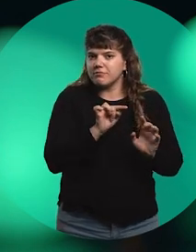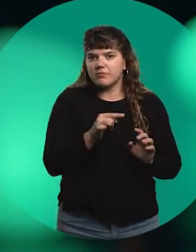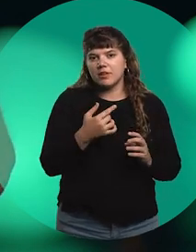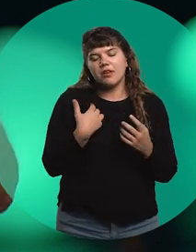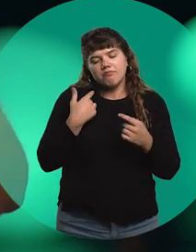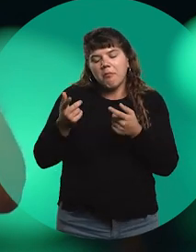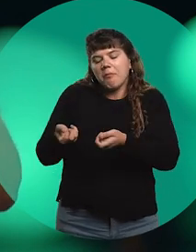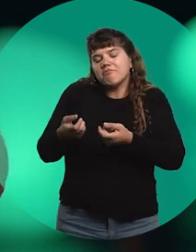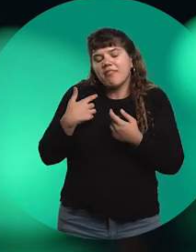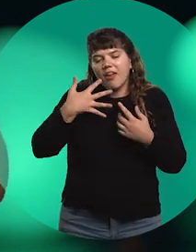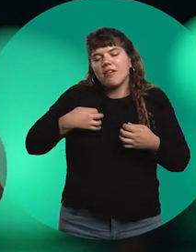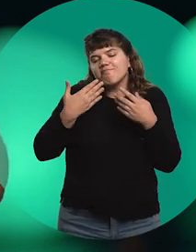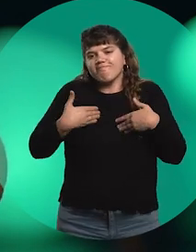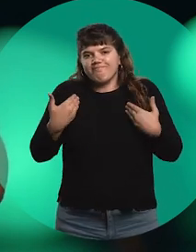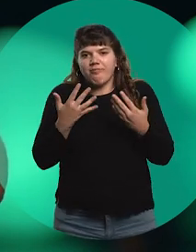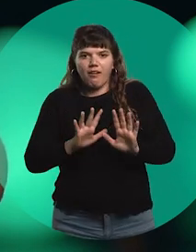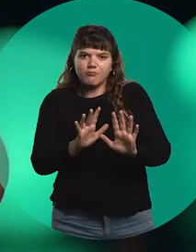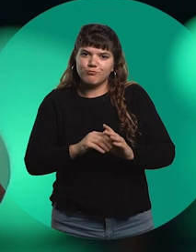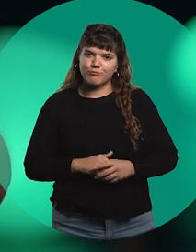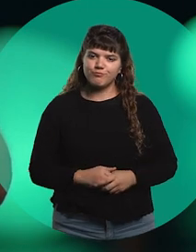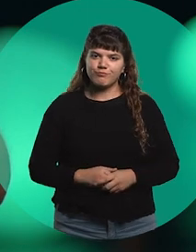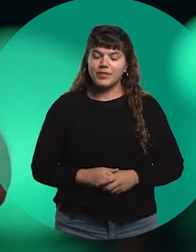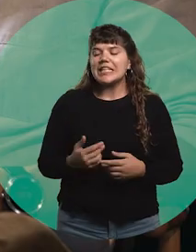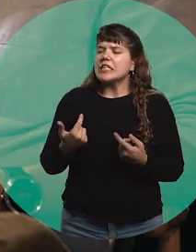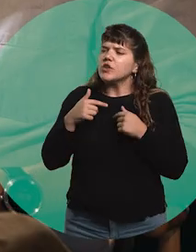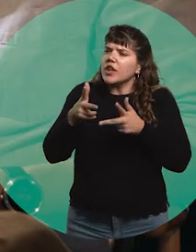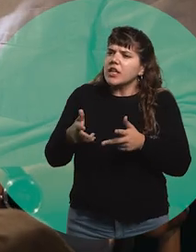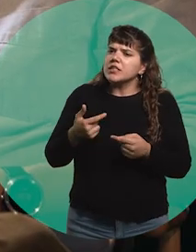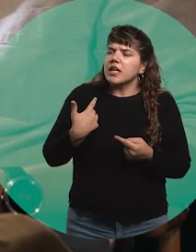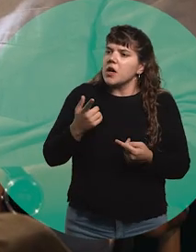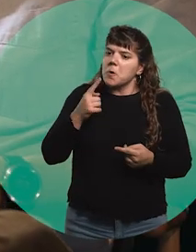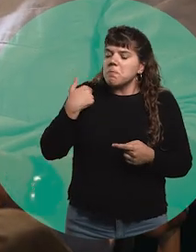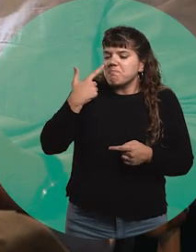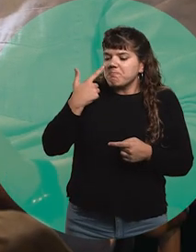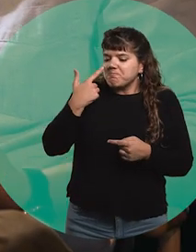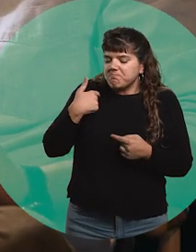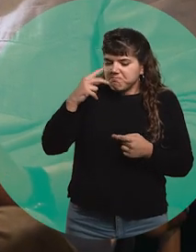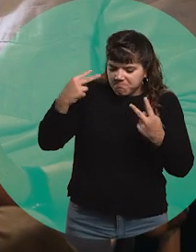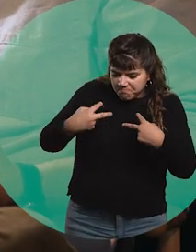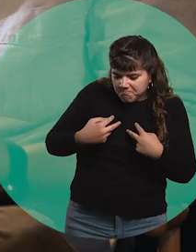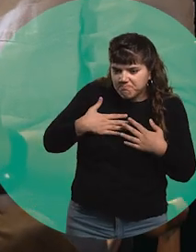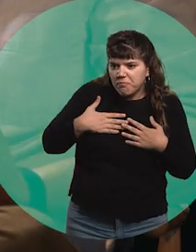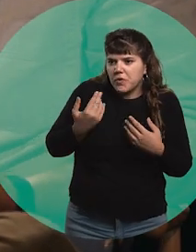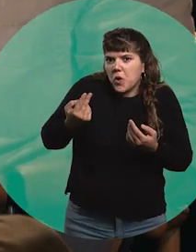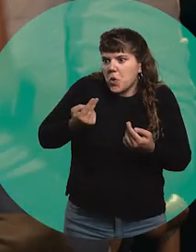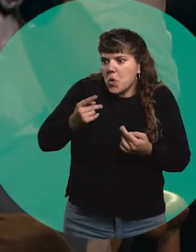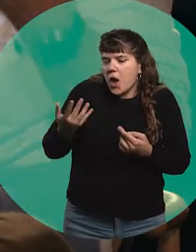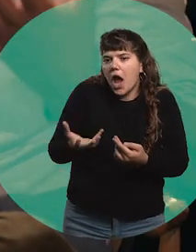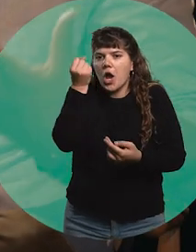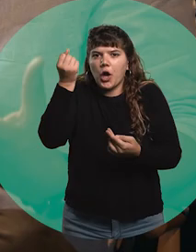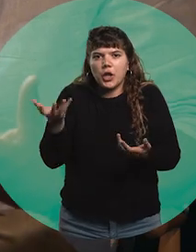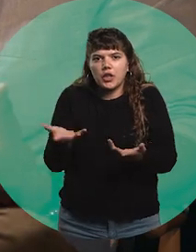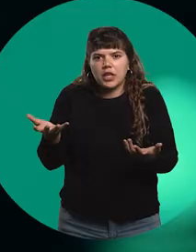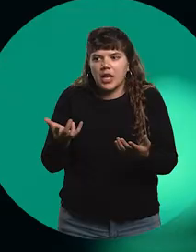Me da muchas alegrías. Eso es cierto. Yo te decía que no lo he encontrado en mí, como no he tenido un objeto, no